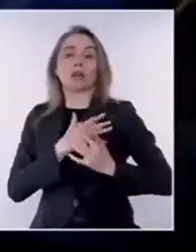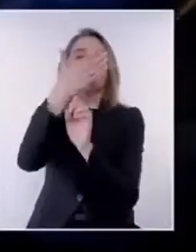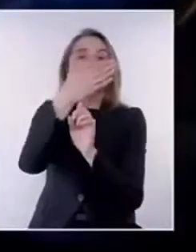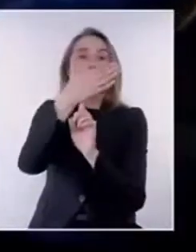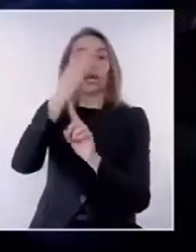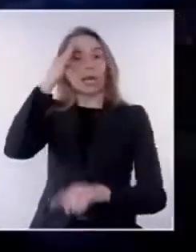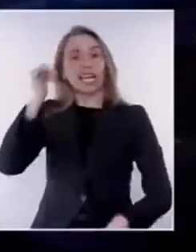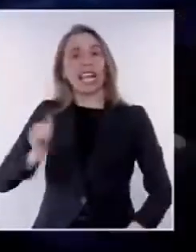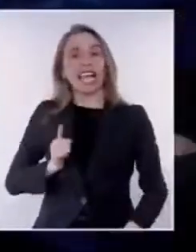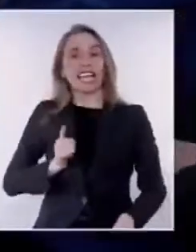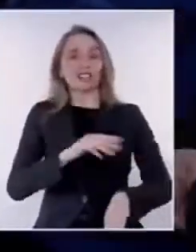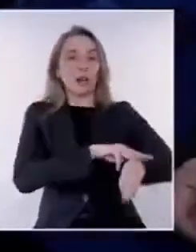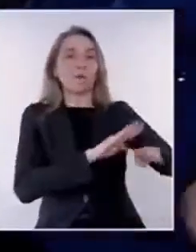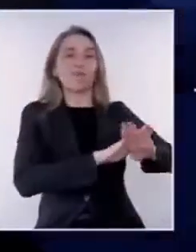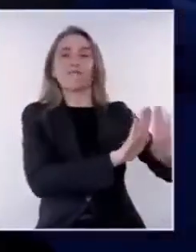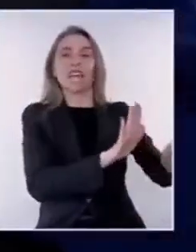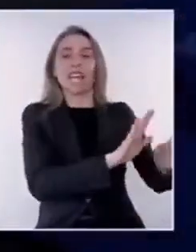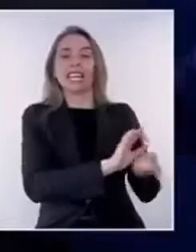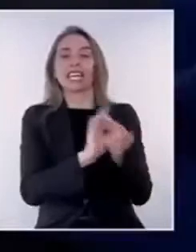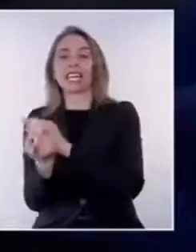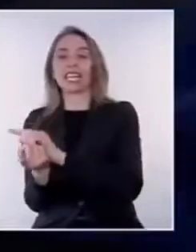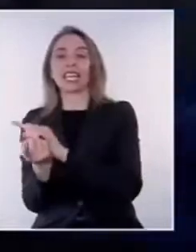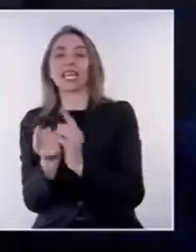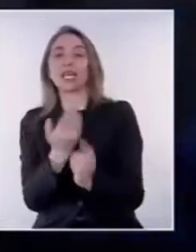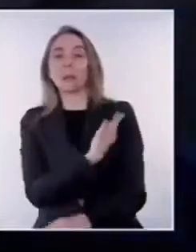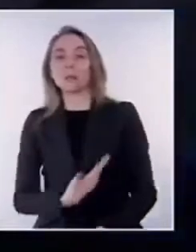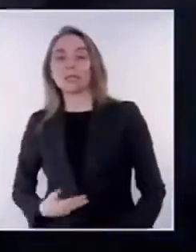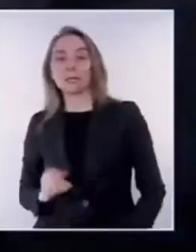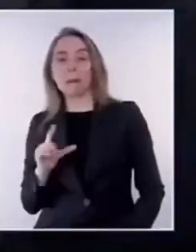del ejército. Y después,